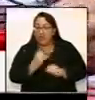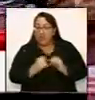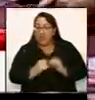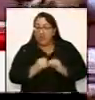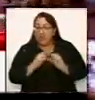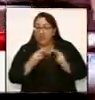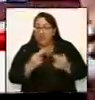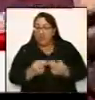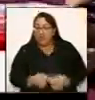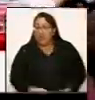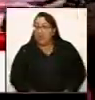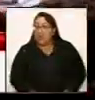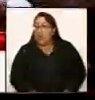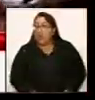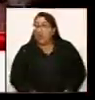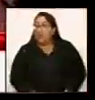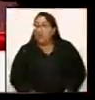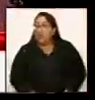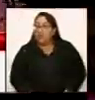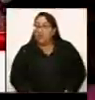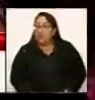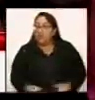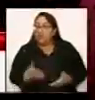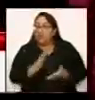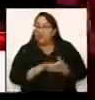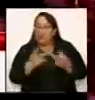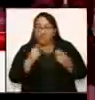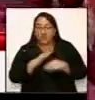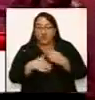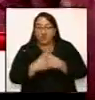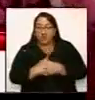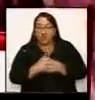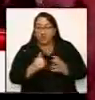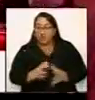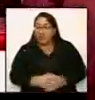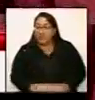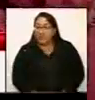mañana, se levanta la sesión, pido dispensa para ejecutar los acuerdos, ¿no?